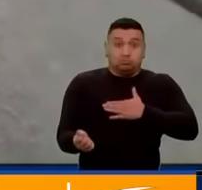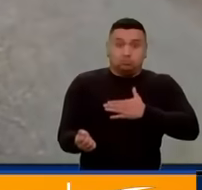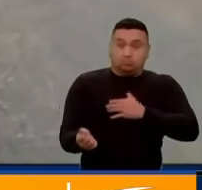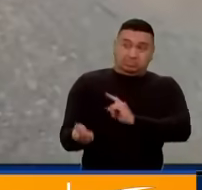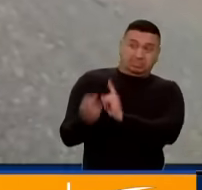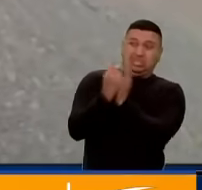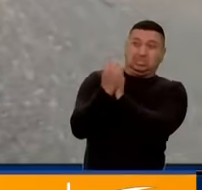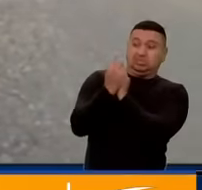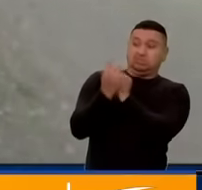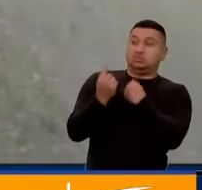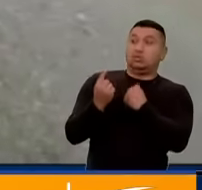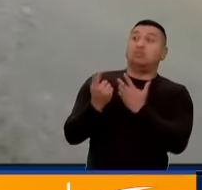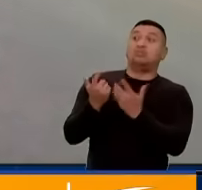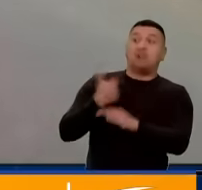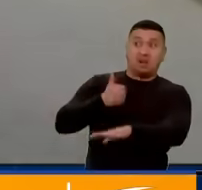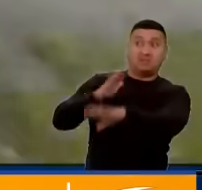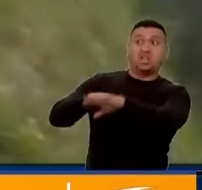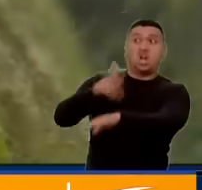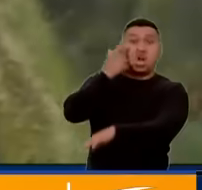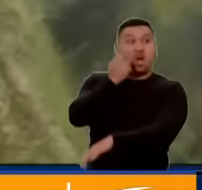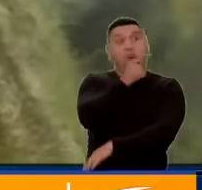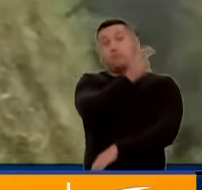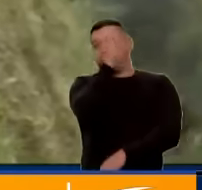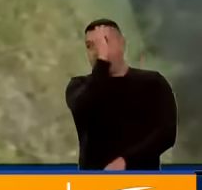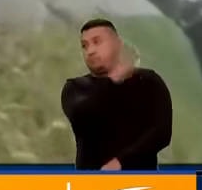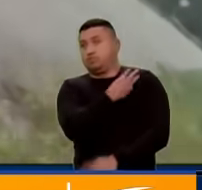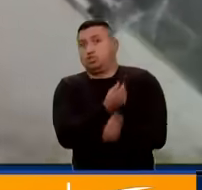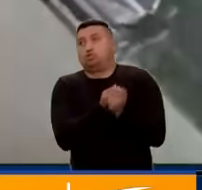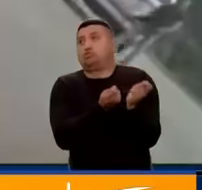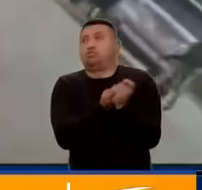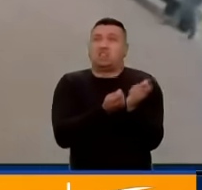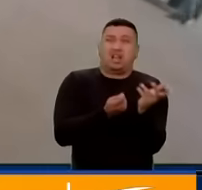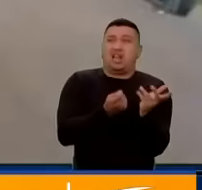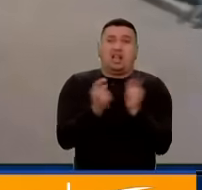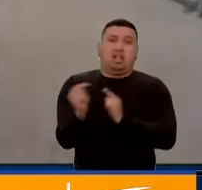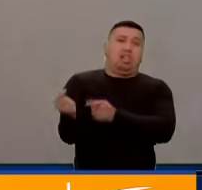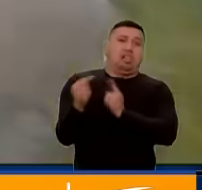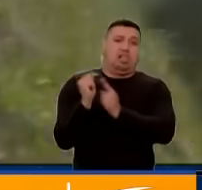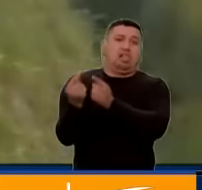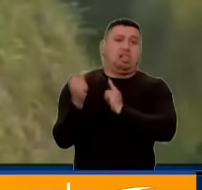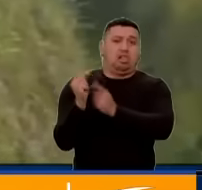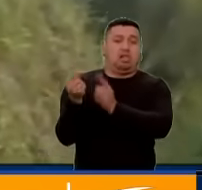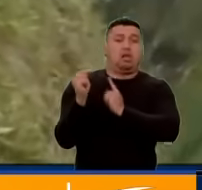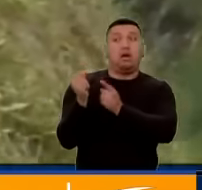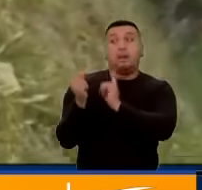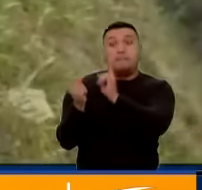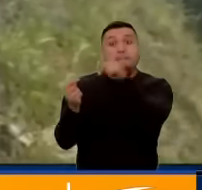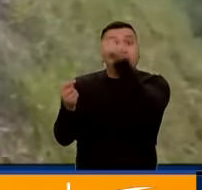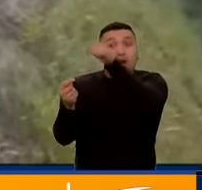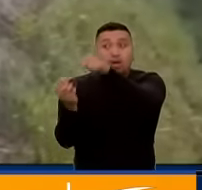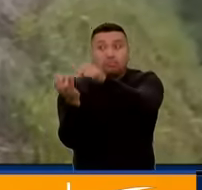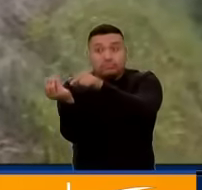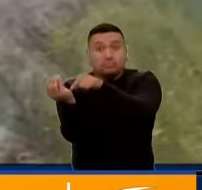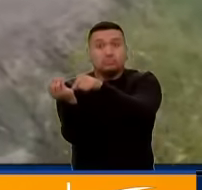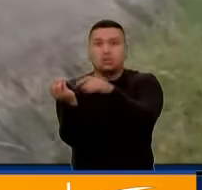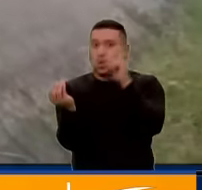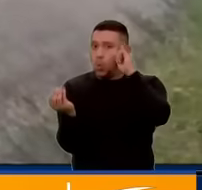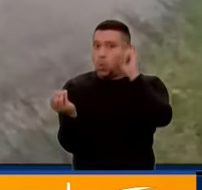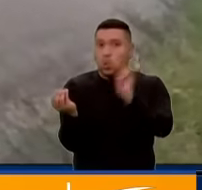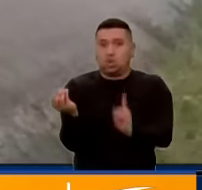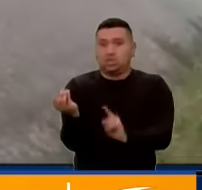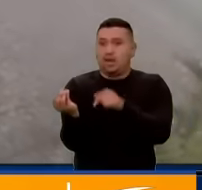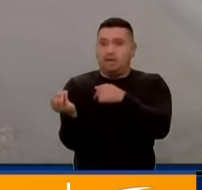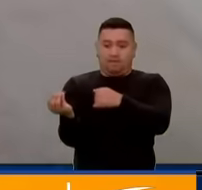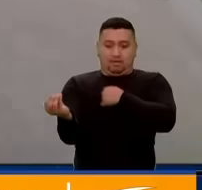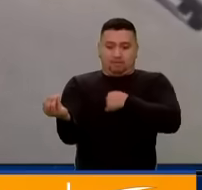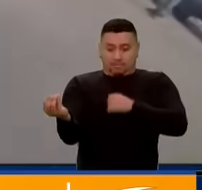dirigiendo, ellos con claridad no tuvieron la certeza y la claridad que la persona que habían bajado de ese vehículo, por